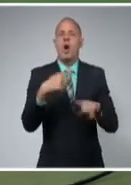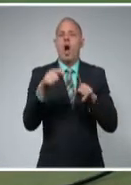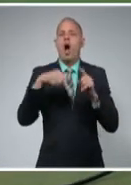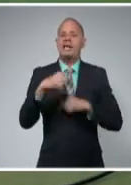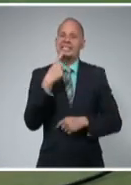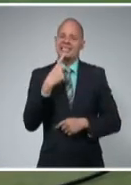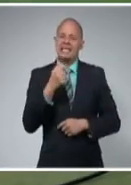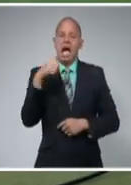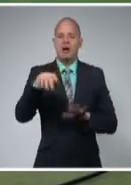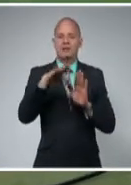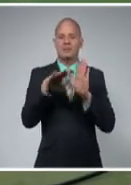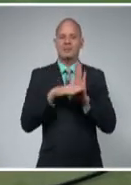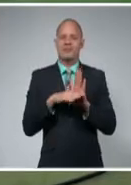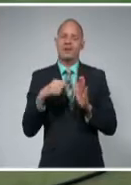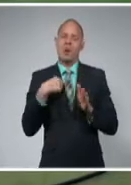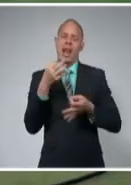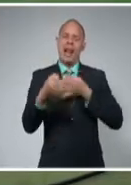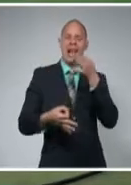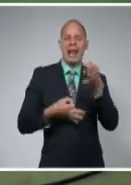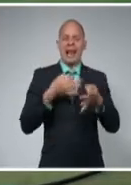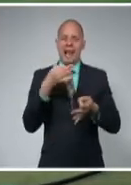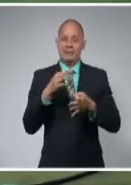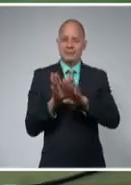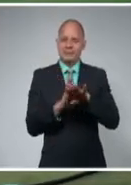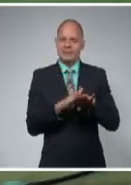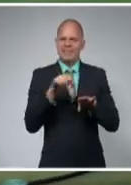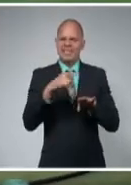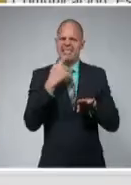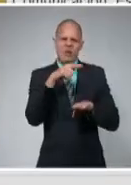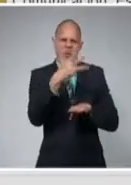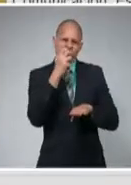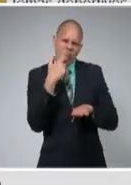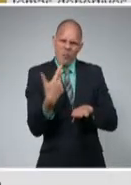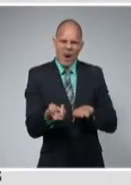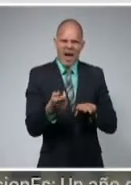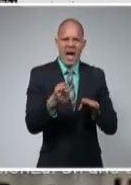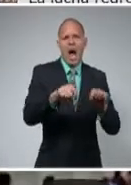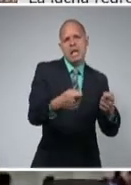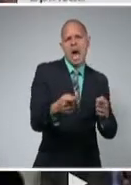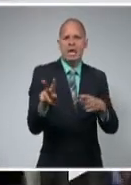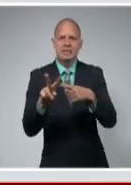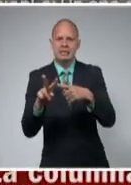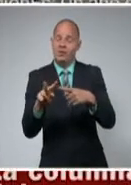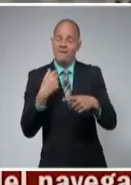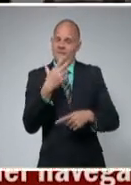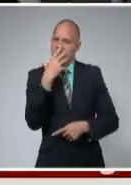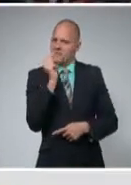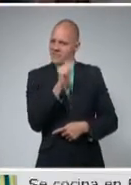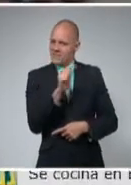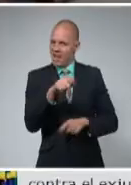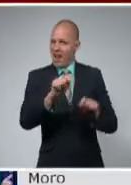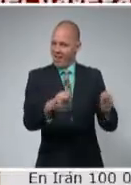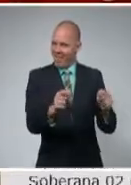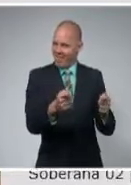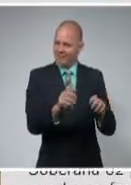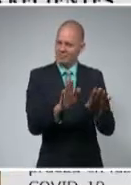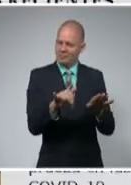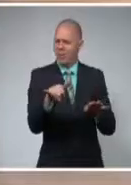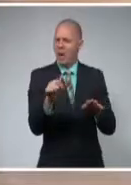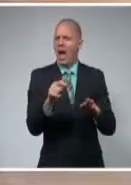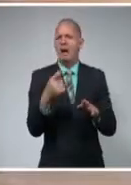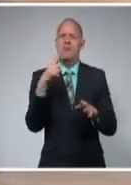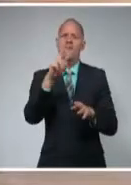Enlace, contactando directamente. Aunque su medio preferido es la radio, desde hace 22 años colabora con el periódico Escambray y también